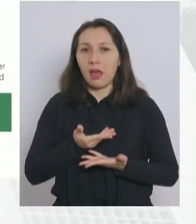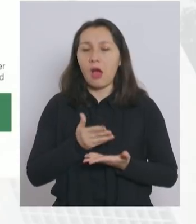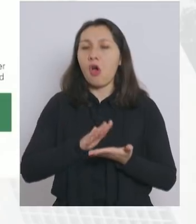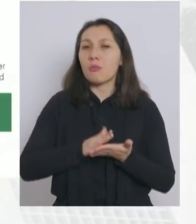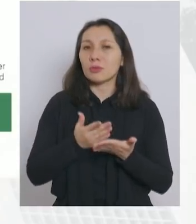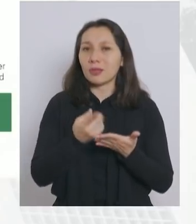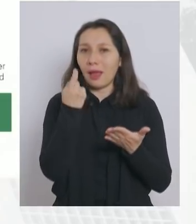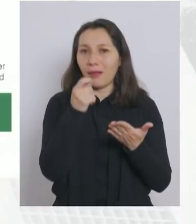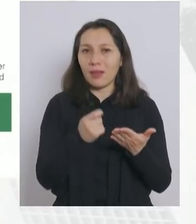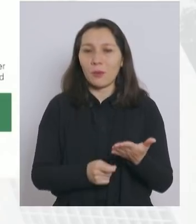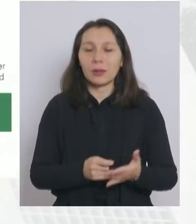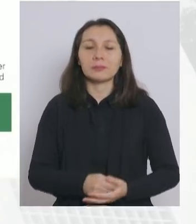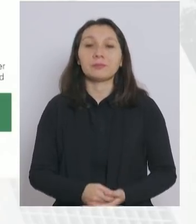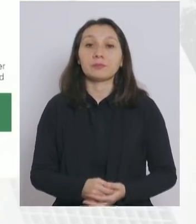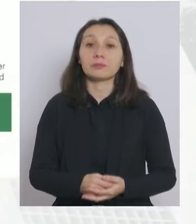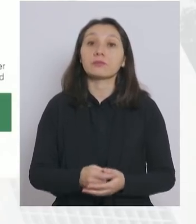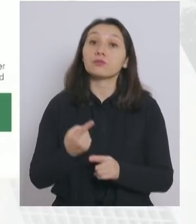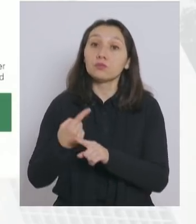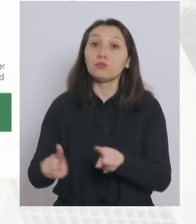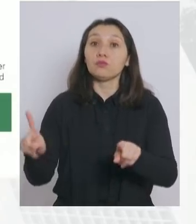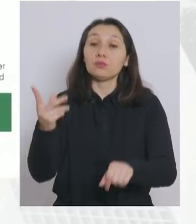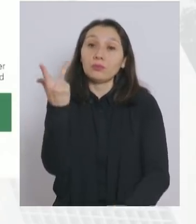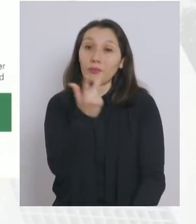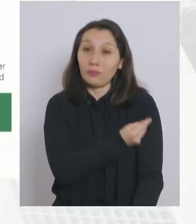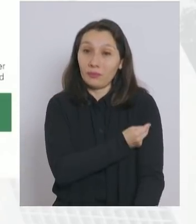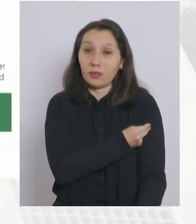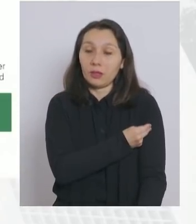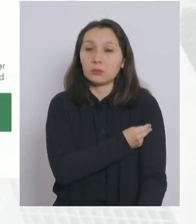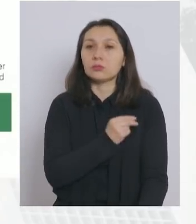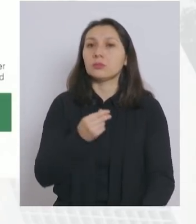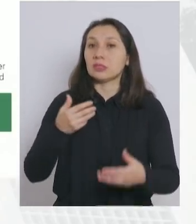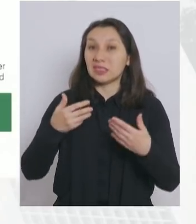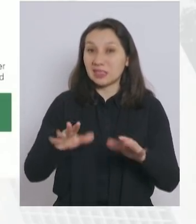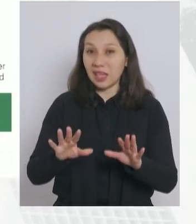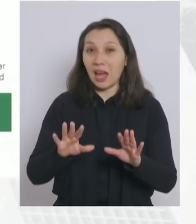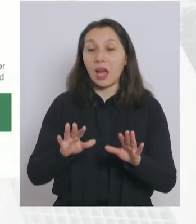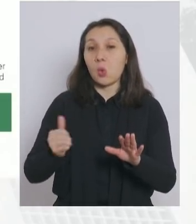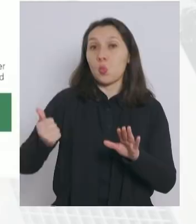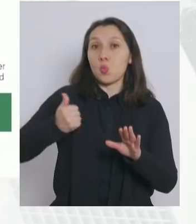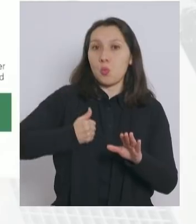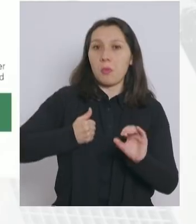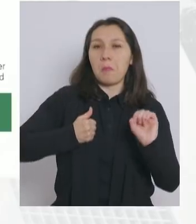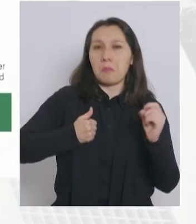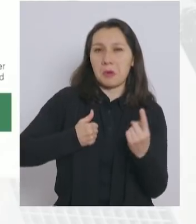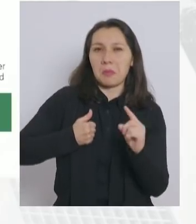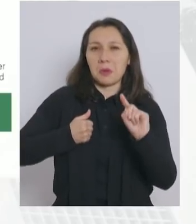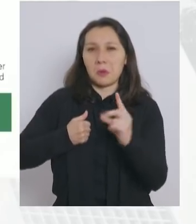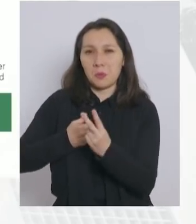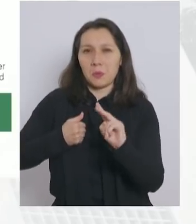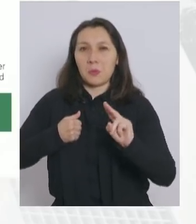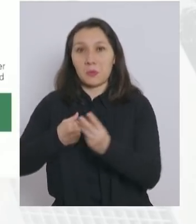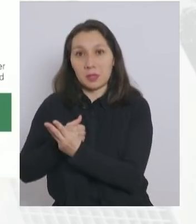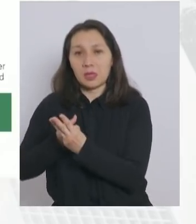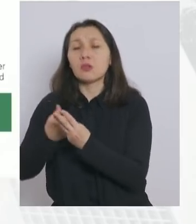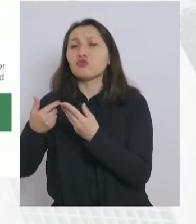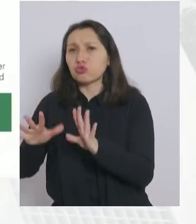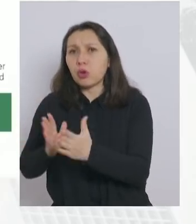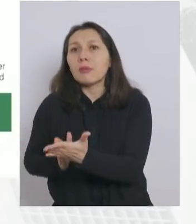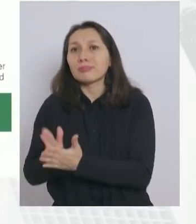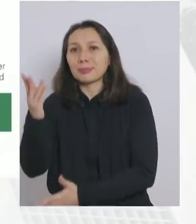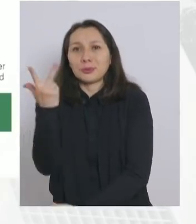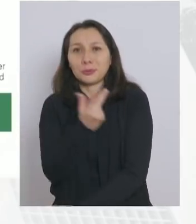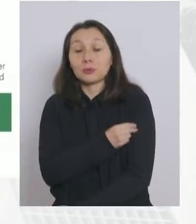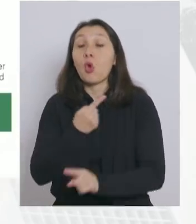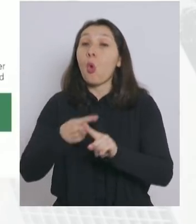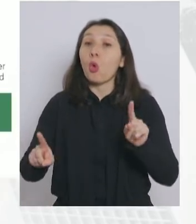Y hay otras tantas vacunas que, por tanto, habiendo superado ya estas fases 1, 2 y 3, ya están en uso y otras ya están en